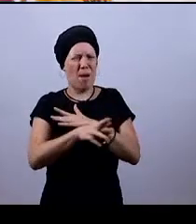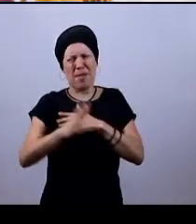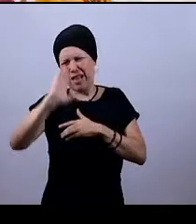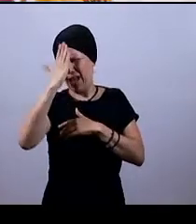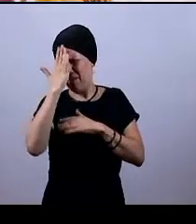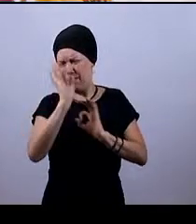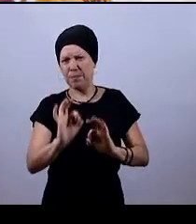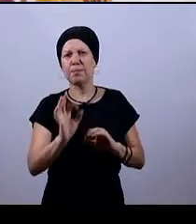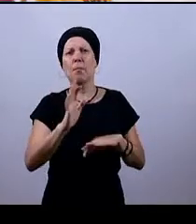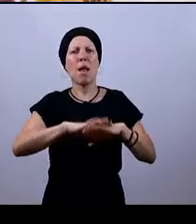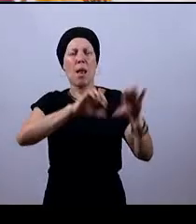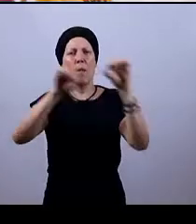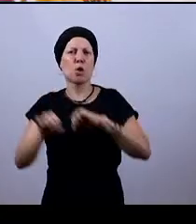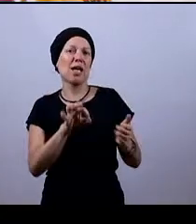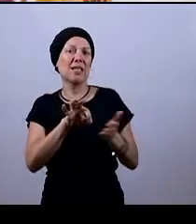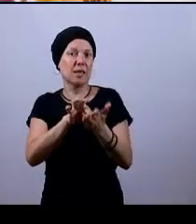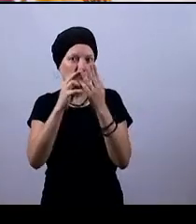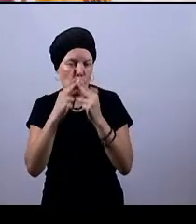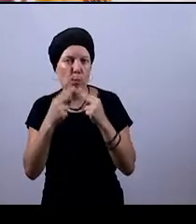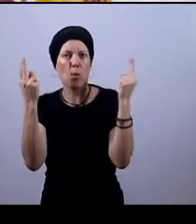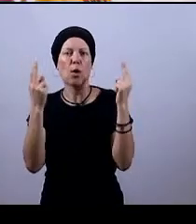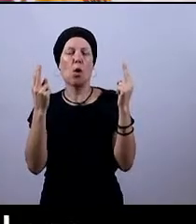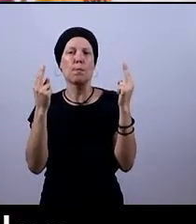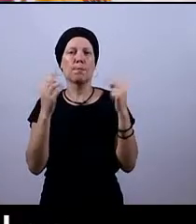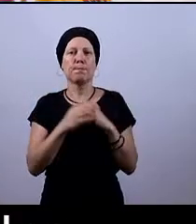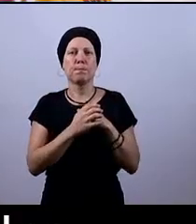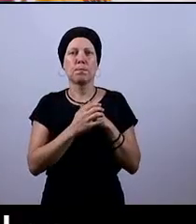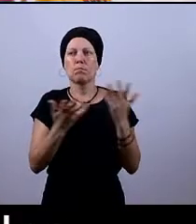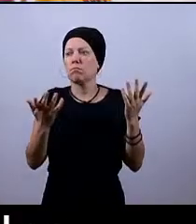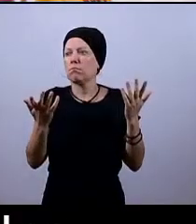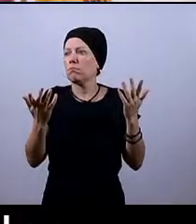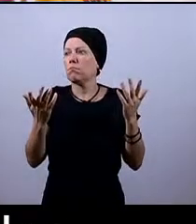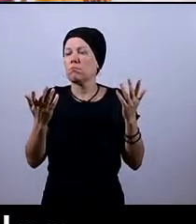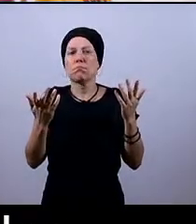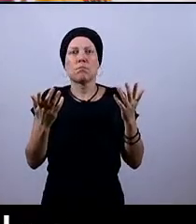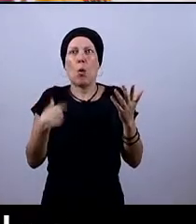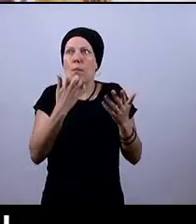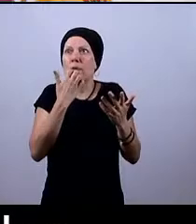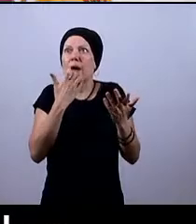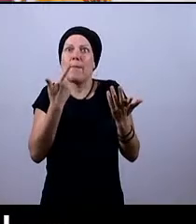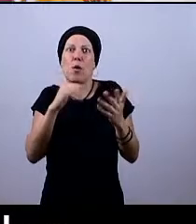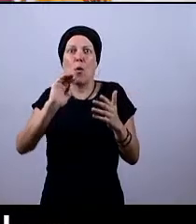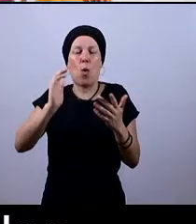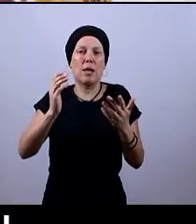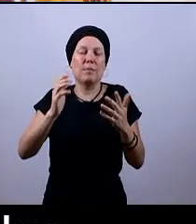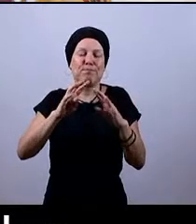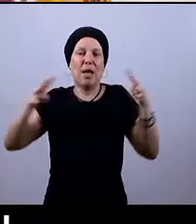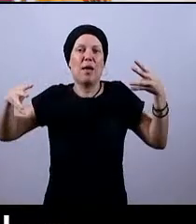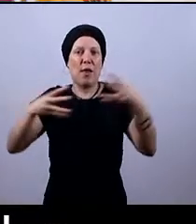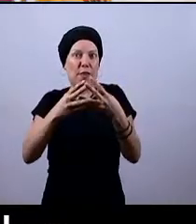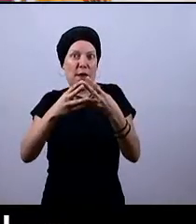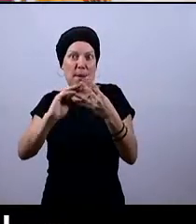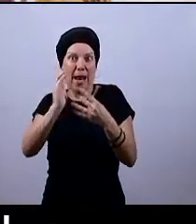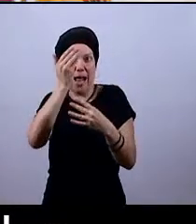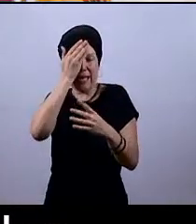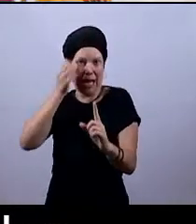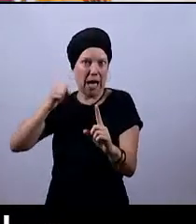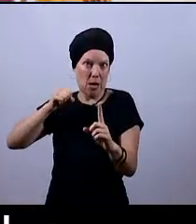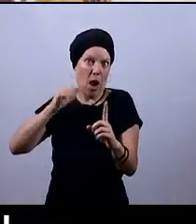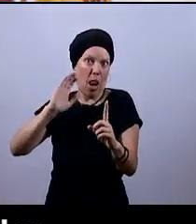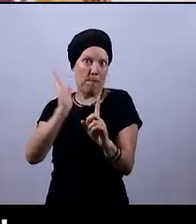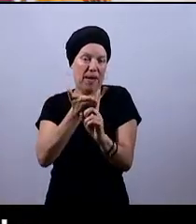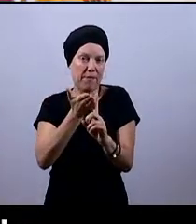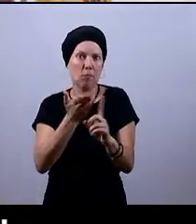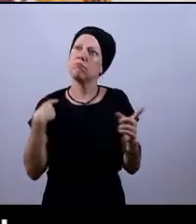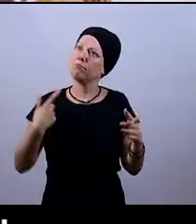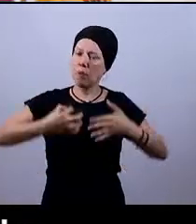para proteger los servicios públicos frente a cualquier ciberataque y, por supuesto, garantizar la seguridad de